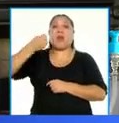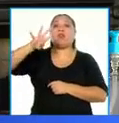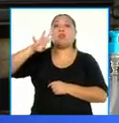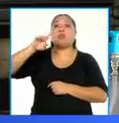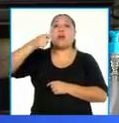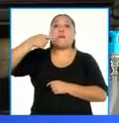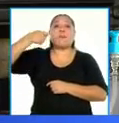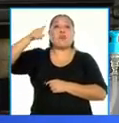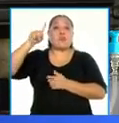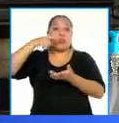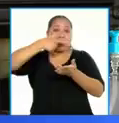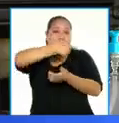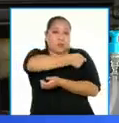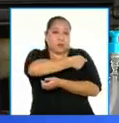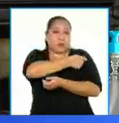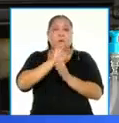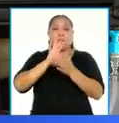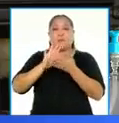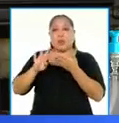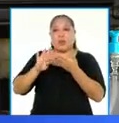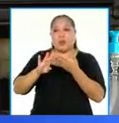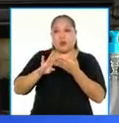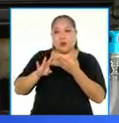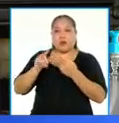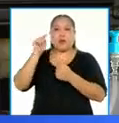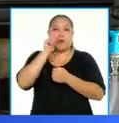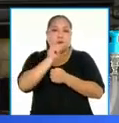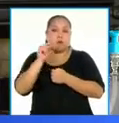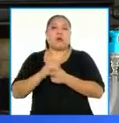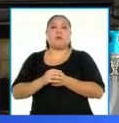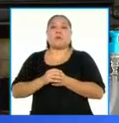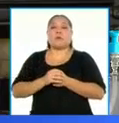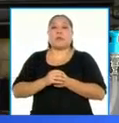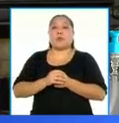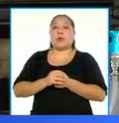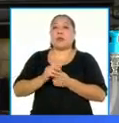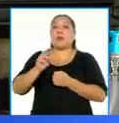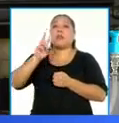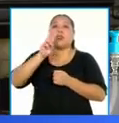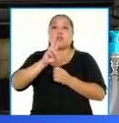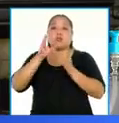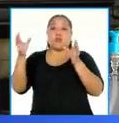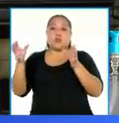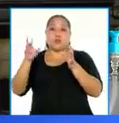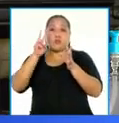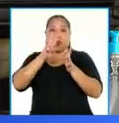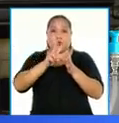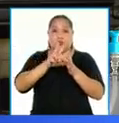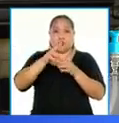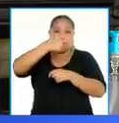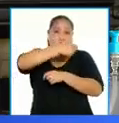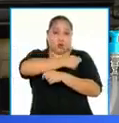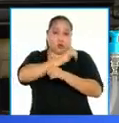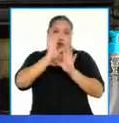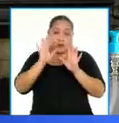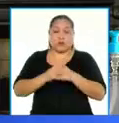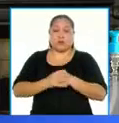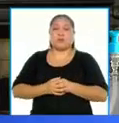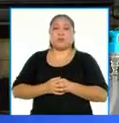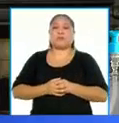de de dosis, y acuérdense que son 2 dosis por vacuna.